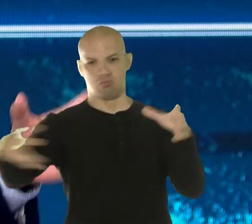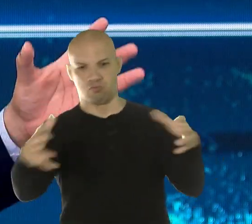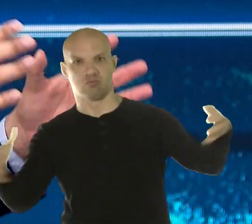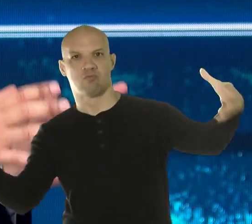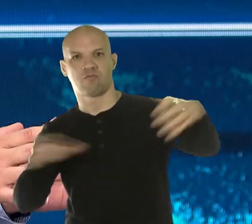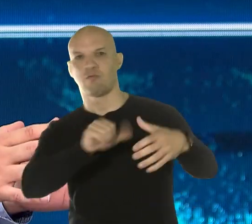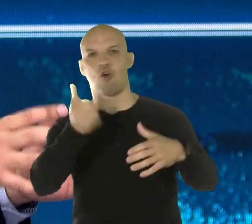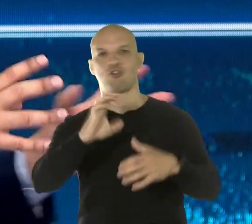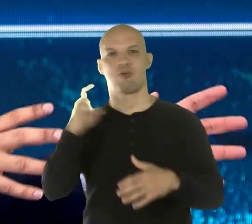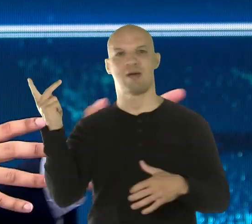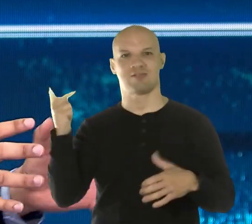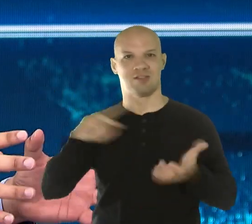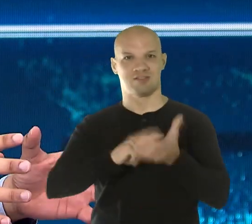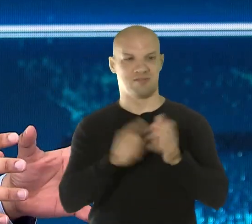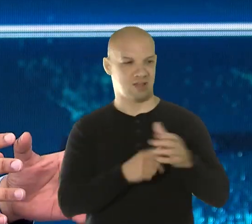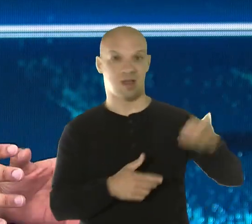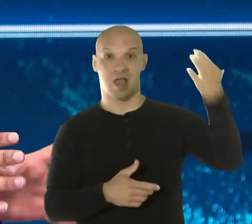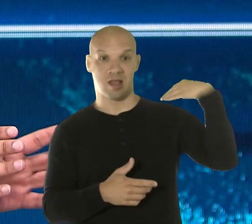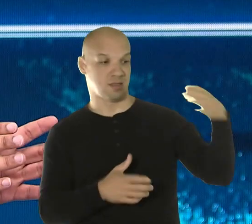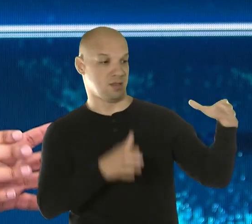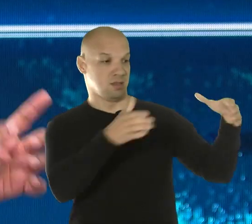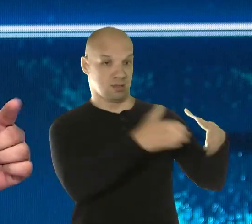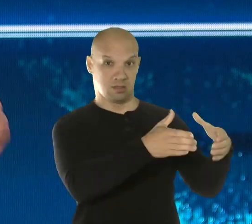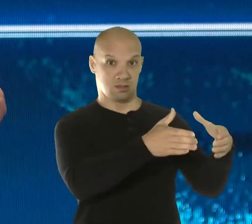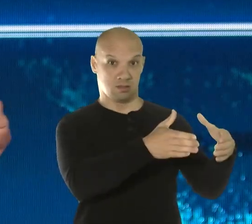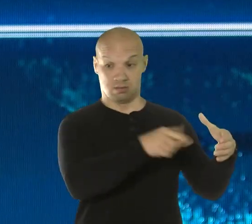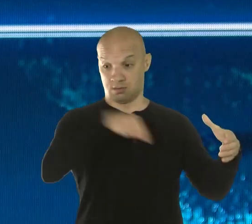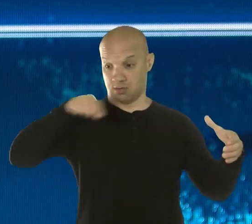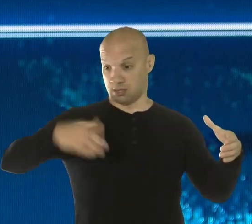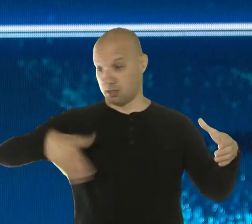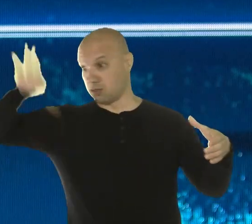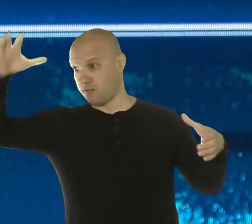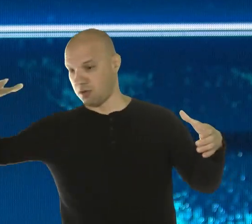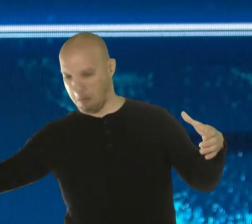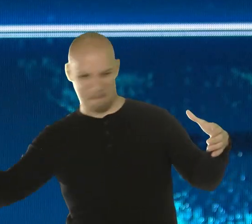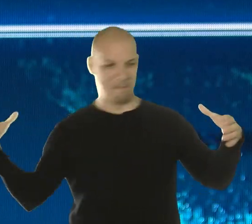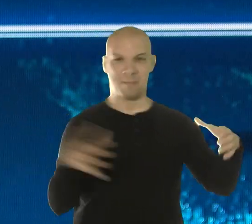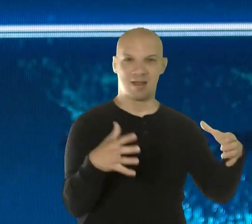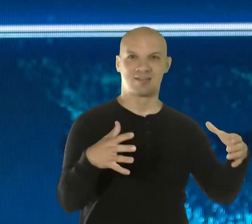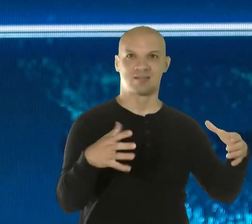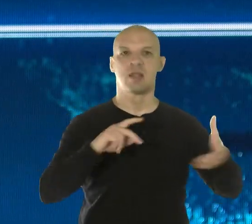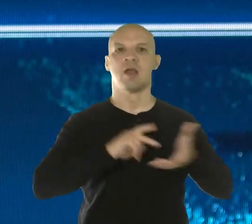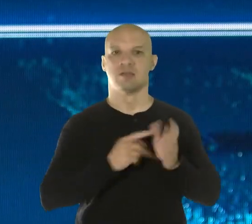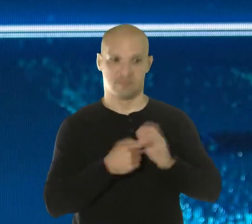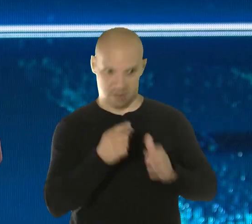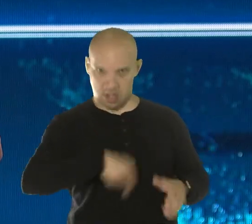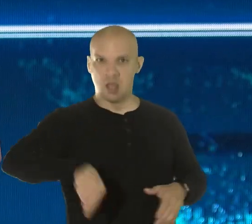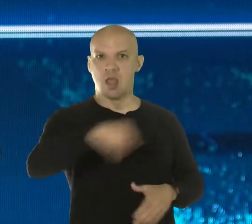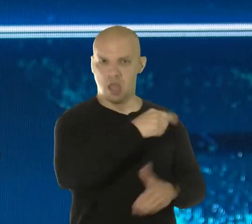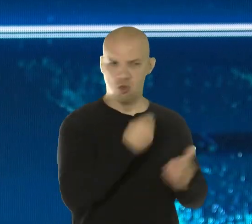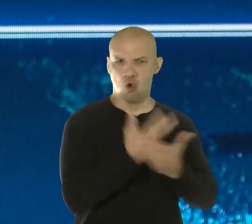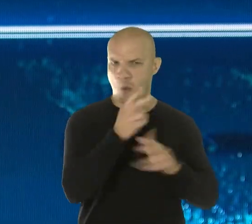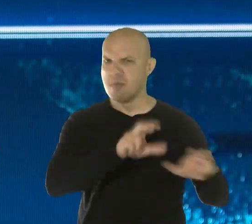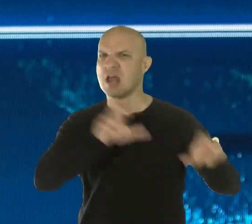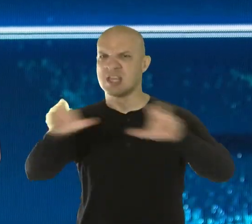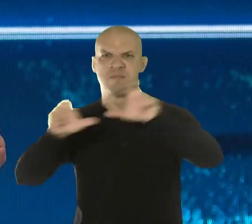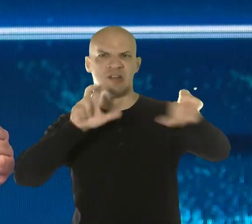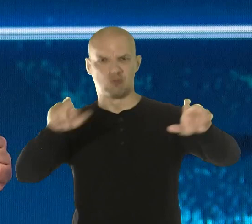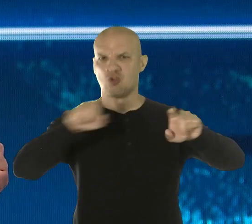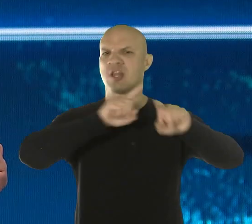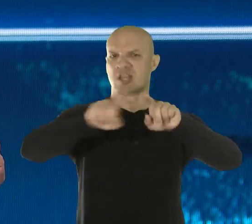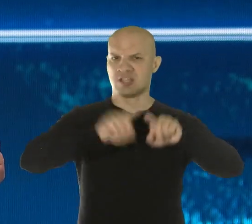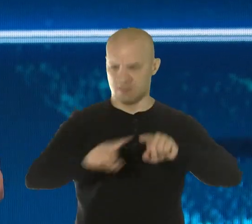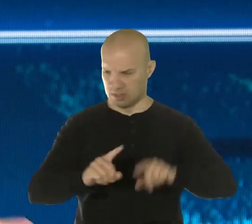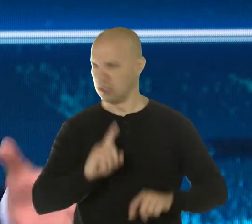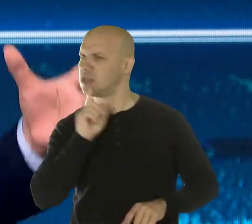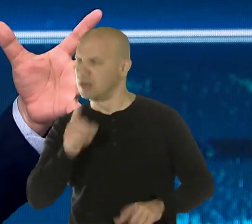fuertes. Esos bancos, como dice Francisco, aunque capitalizan en los mercados bursátiles y han tenido cierto impacto adverso en